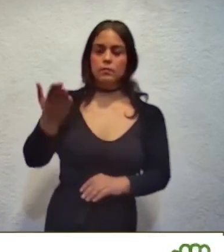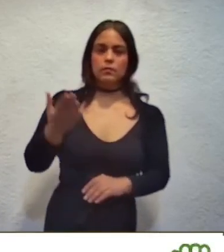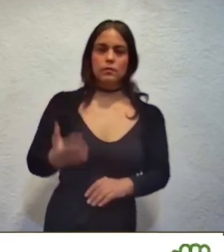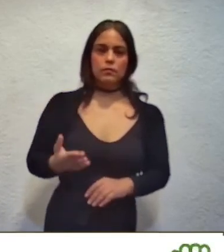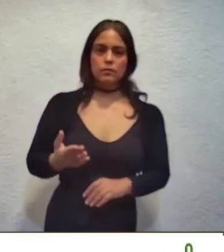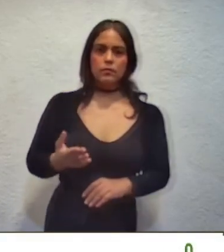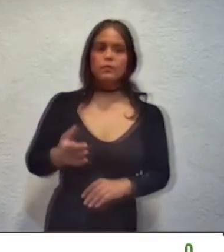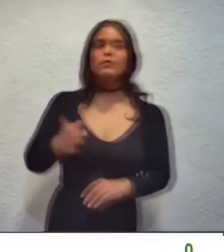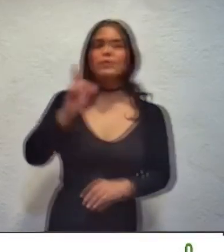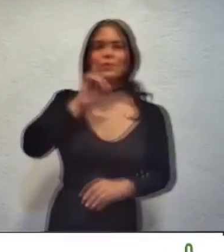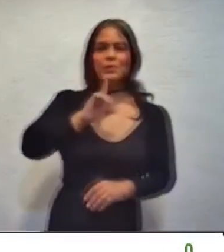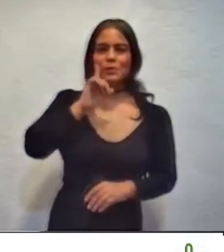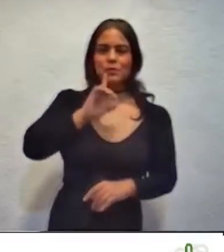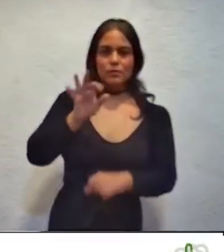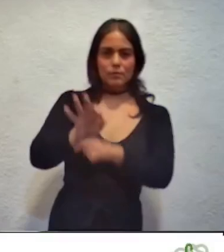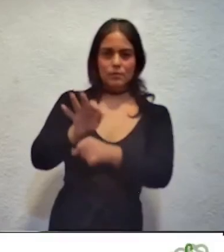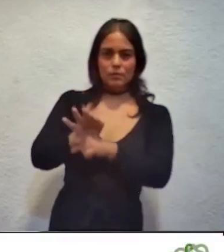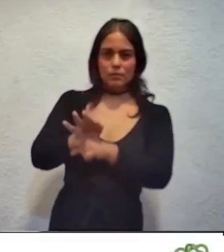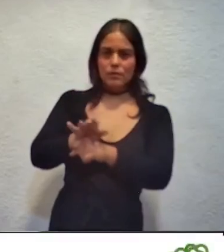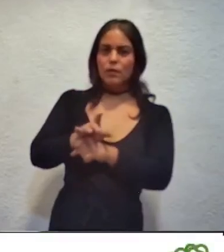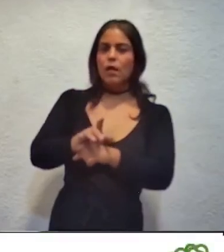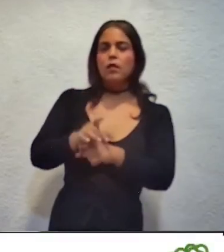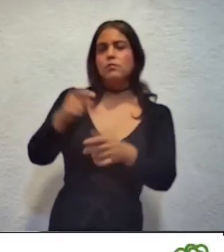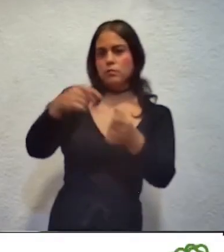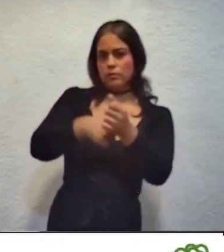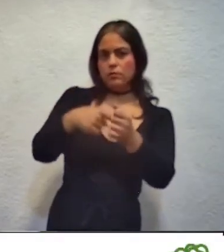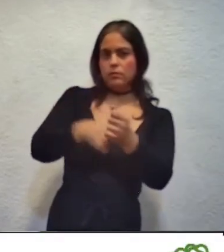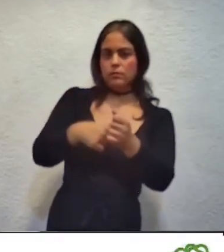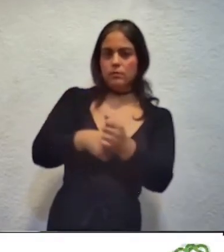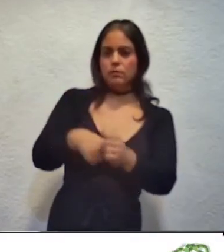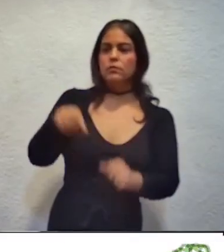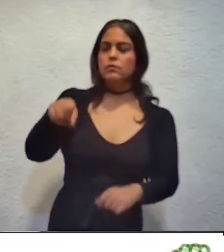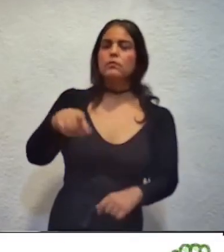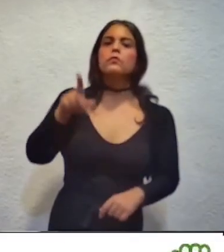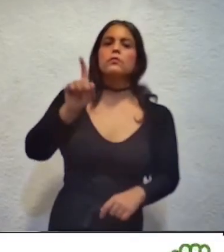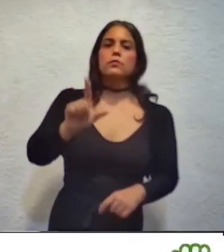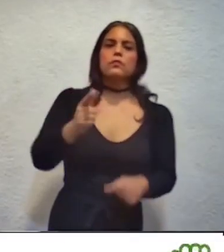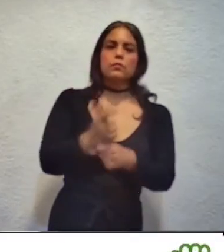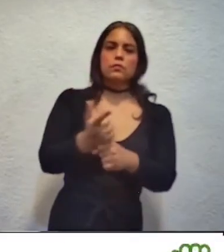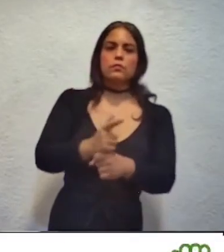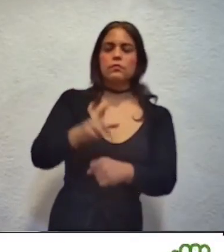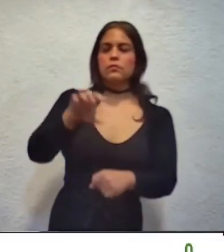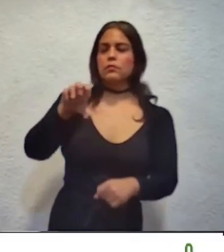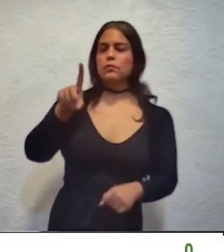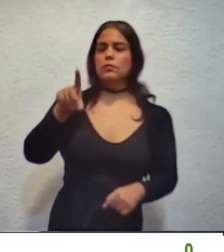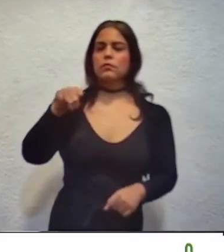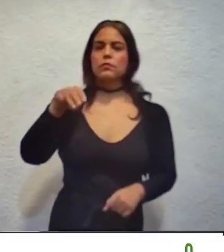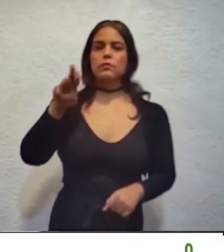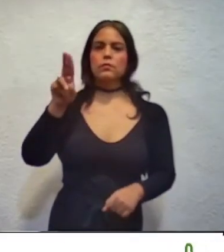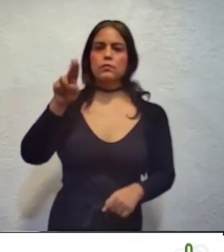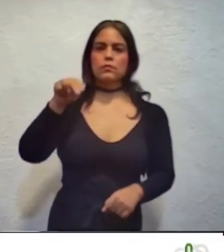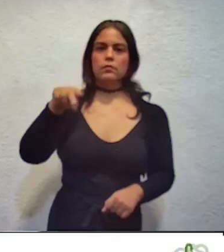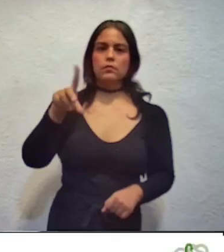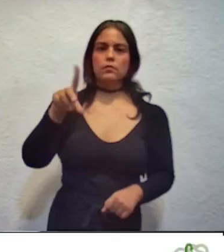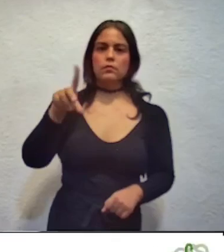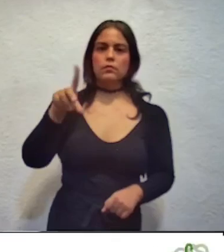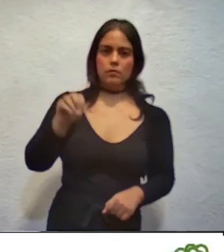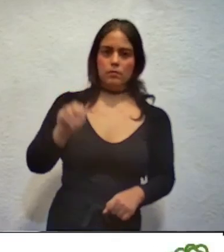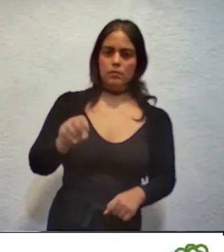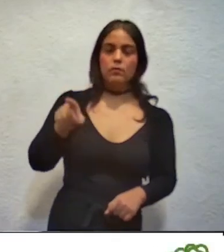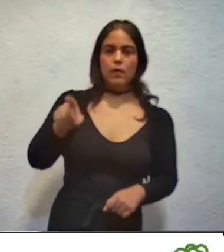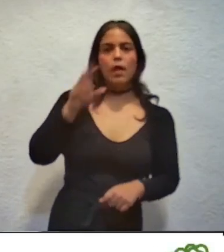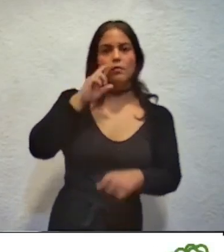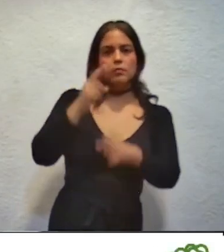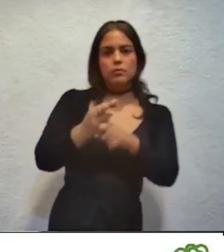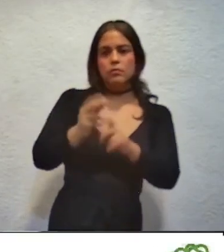dato protegido. El denunciado es Edmundo Delgado Gallardo, Nicolás Villarreal Dircio y o quien resulta